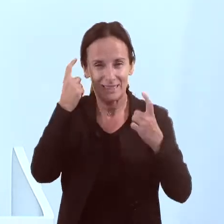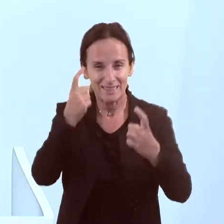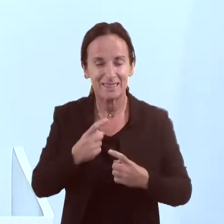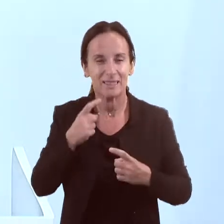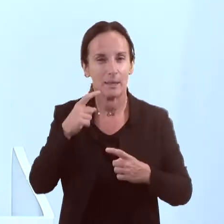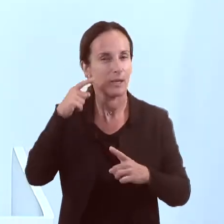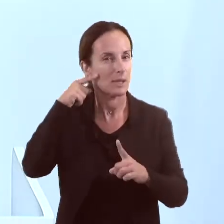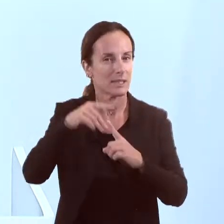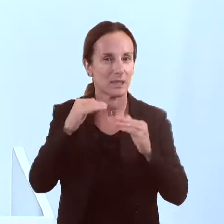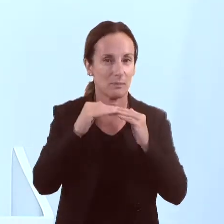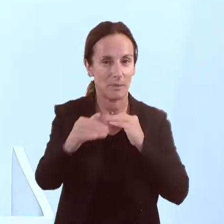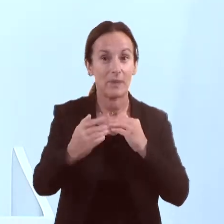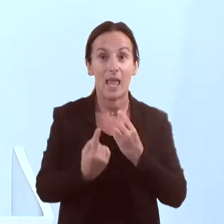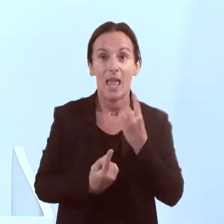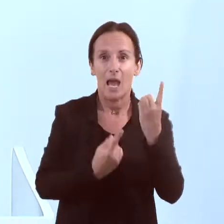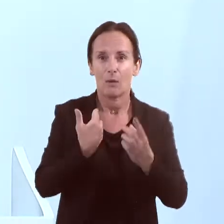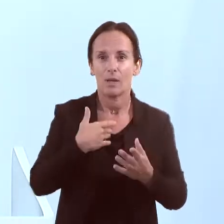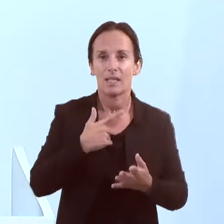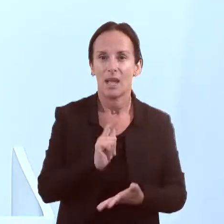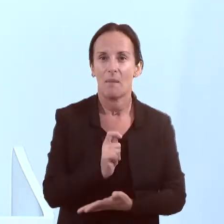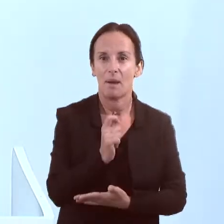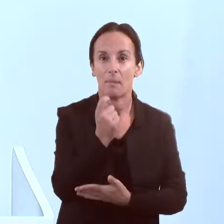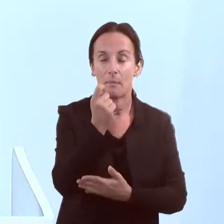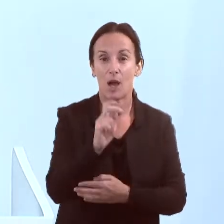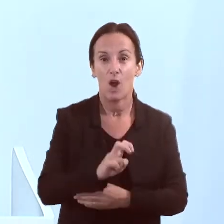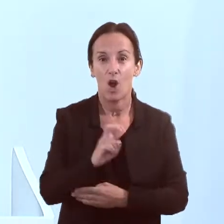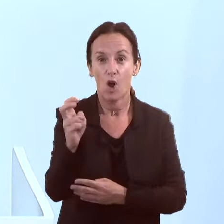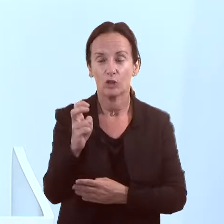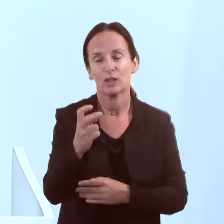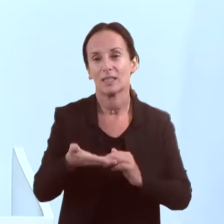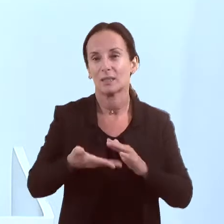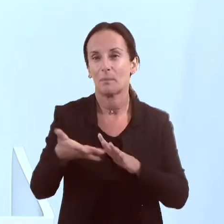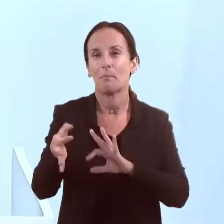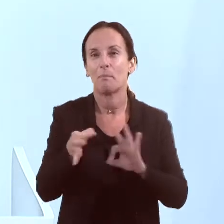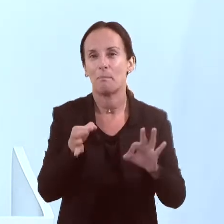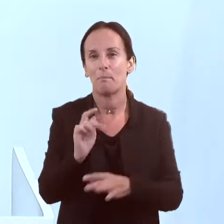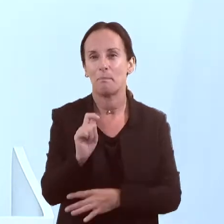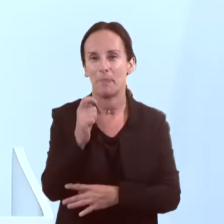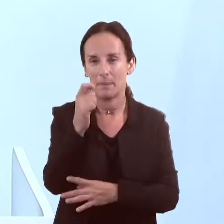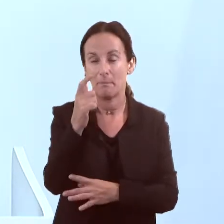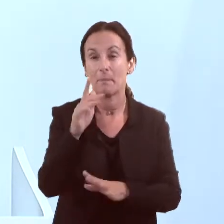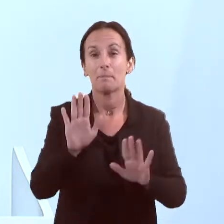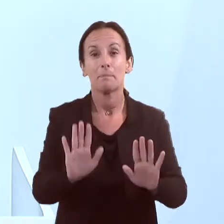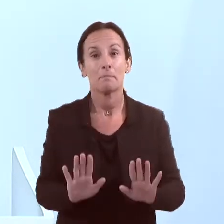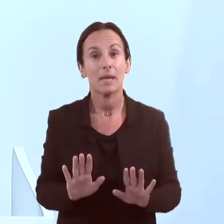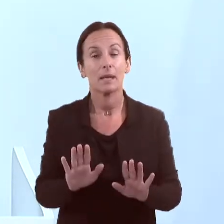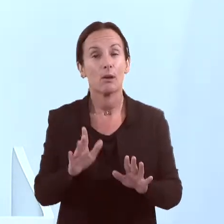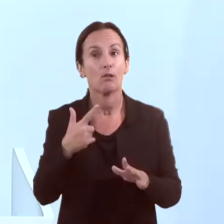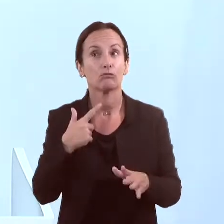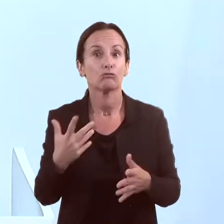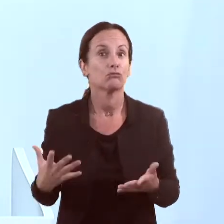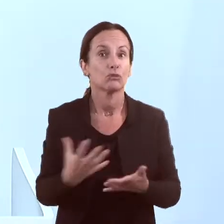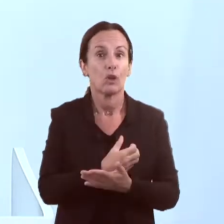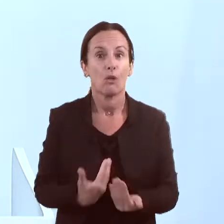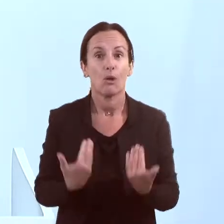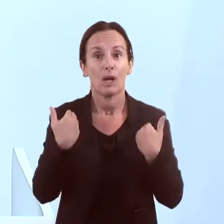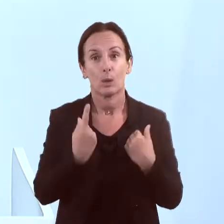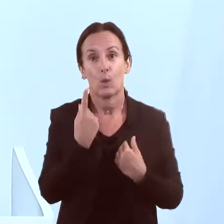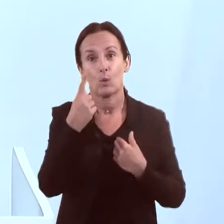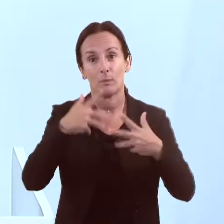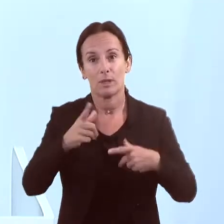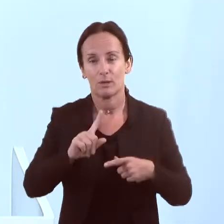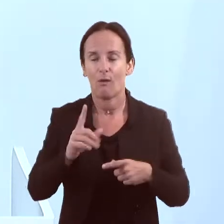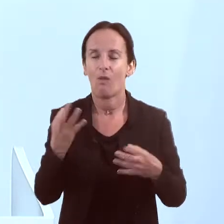d'altres les estem embastant i no sols depenen d'una administració, però tots junts en som conscients i